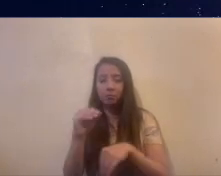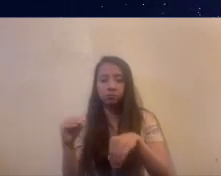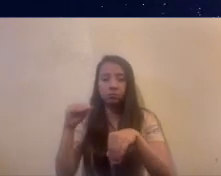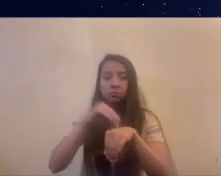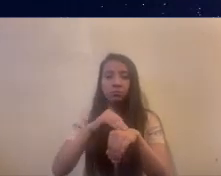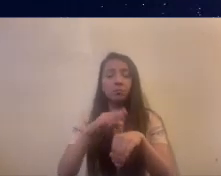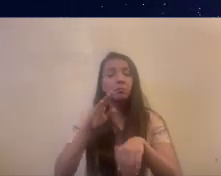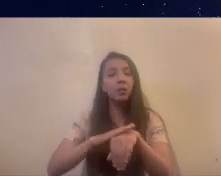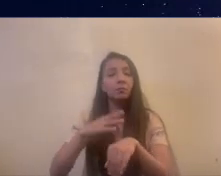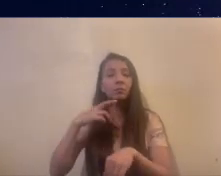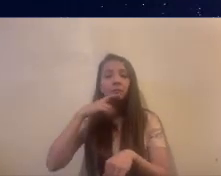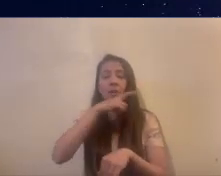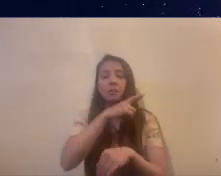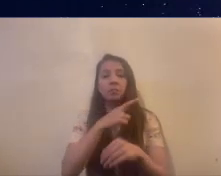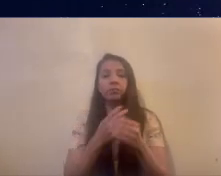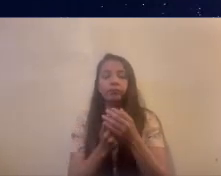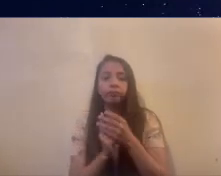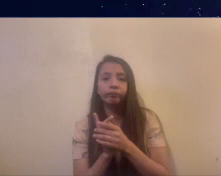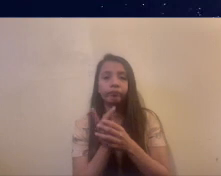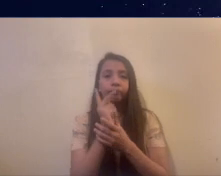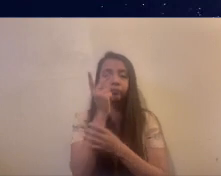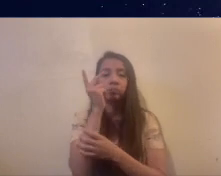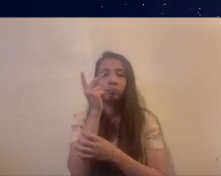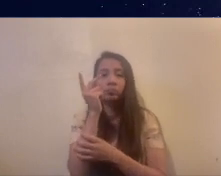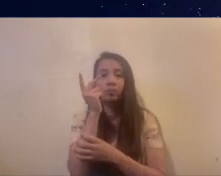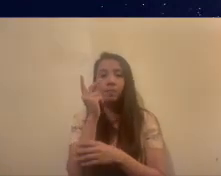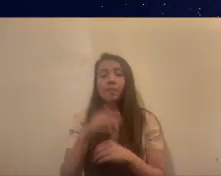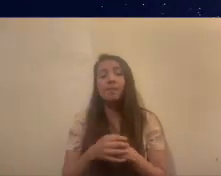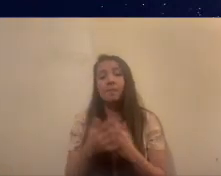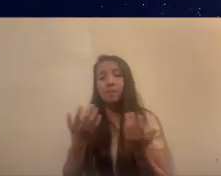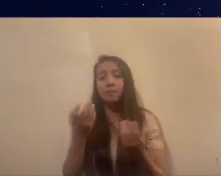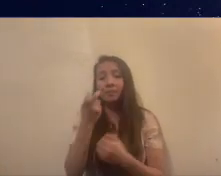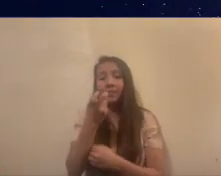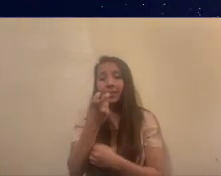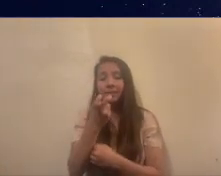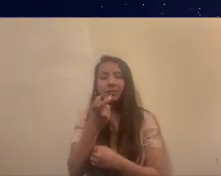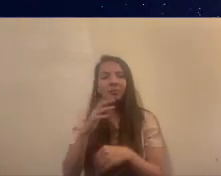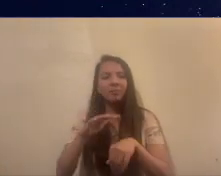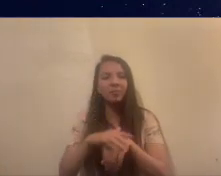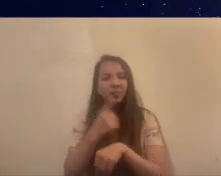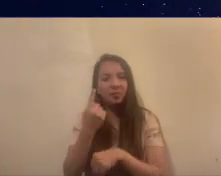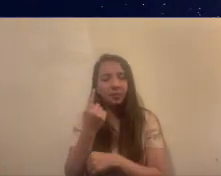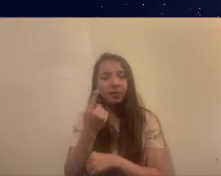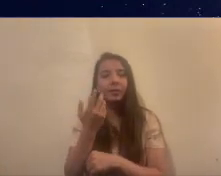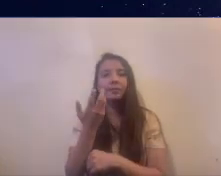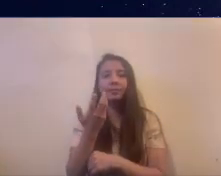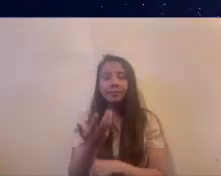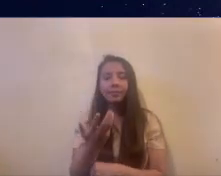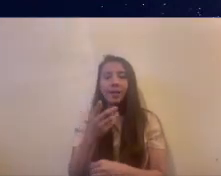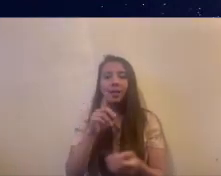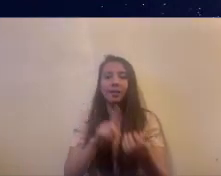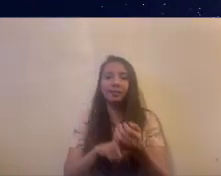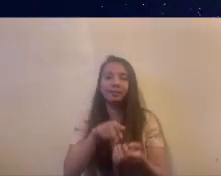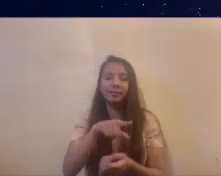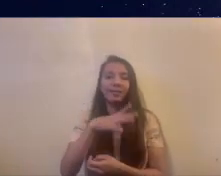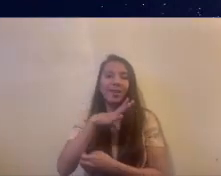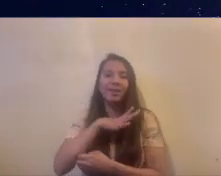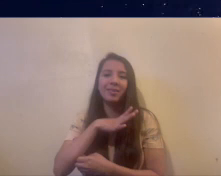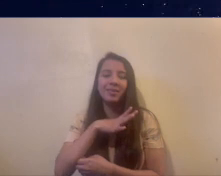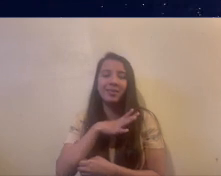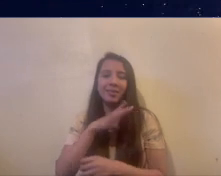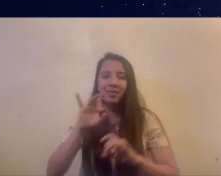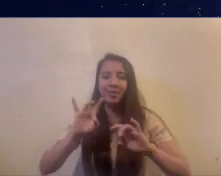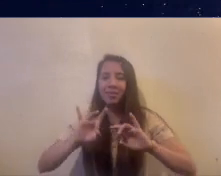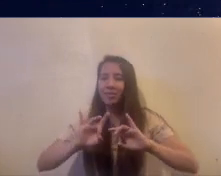plasma, hubo una aceleración en el tiempo de germinación, ¿sí? Esto, ¿a qué se debe? Es que ahí hay un